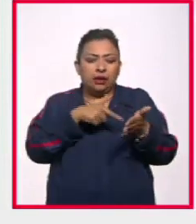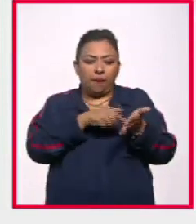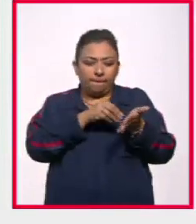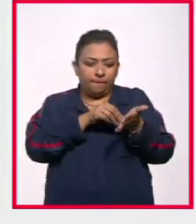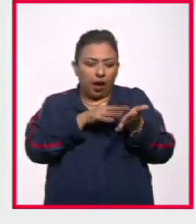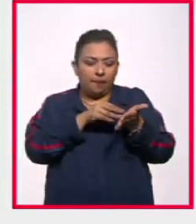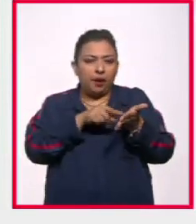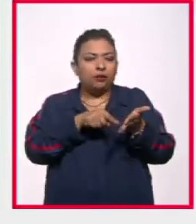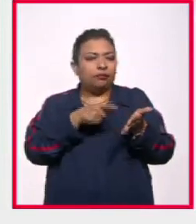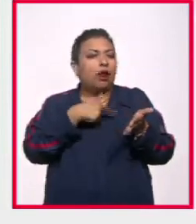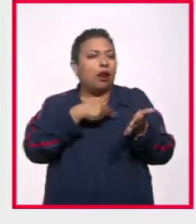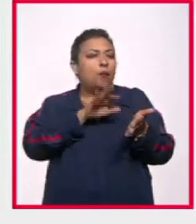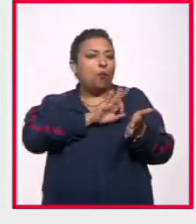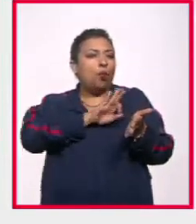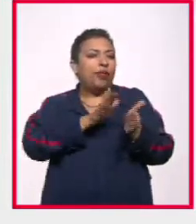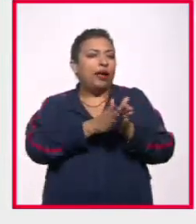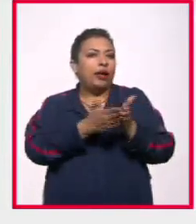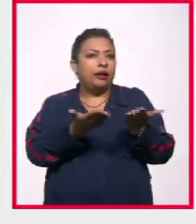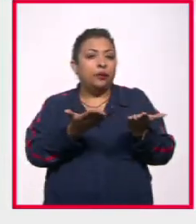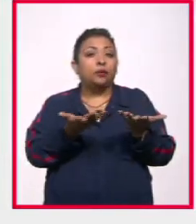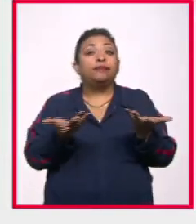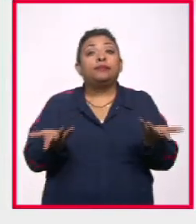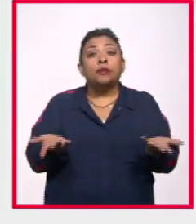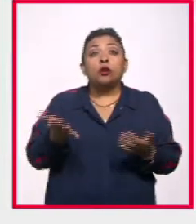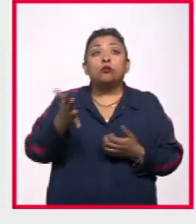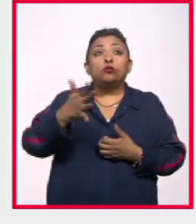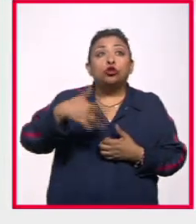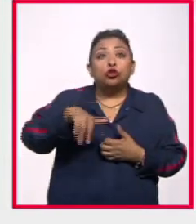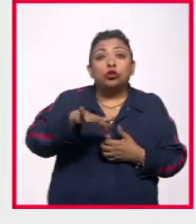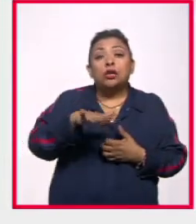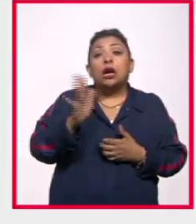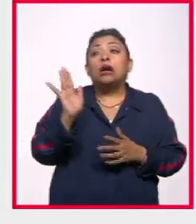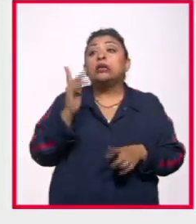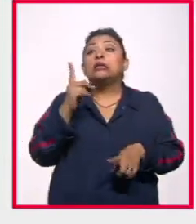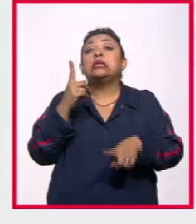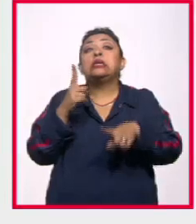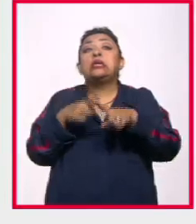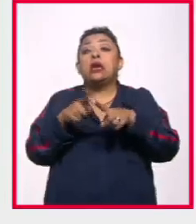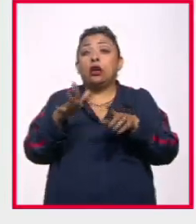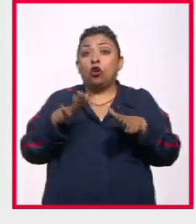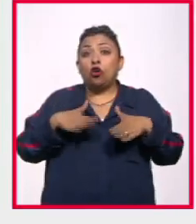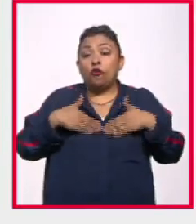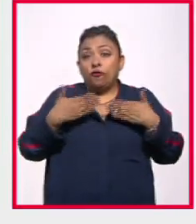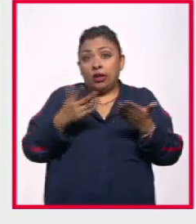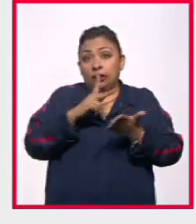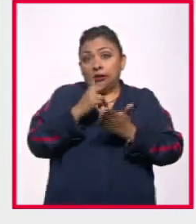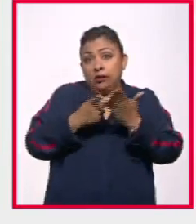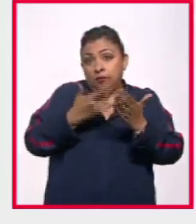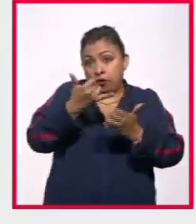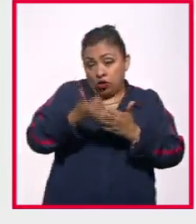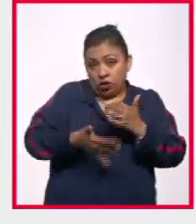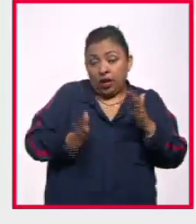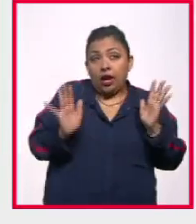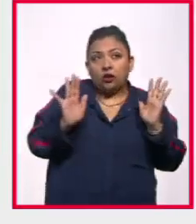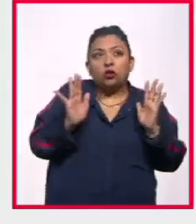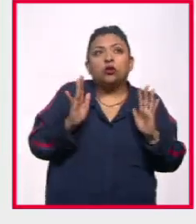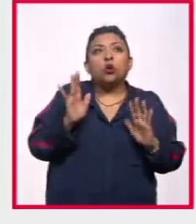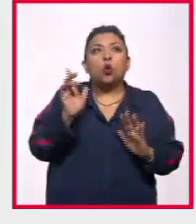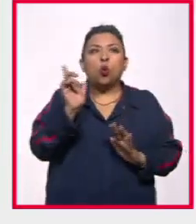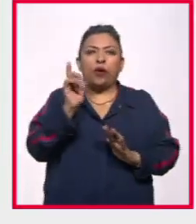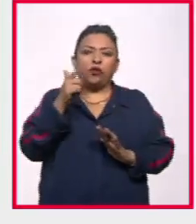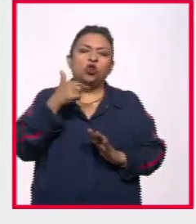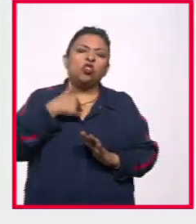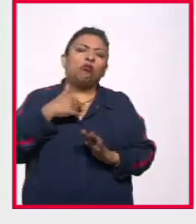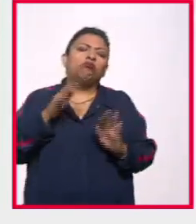libro de pues, la búsqueda de alguien que creyera en el proyecto. Y entonces todo el tiempo que yo